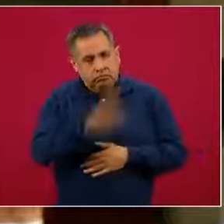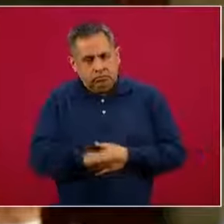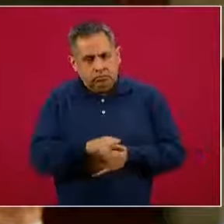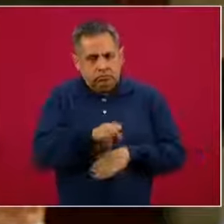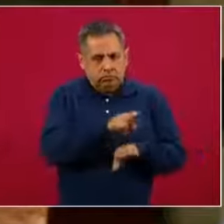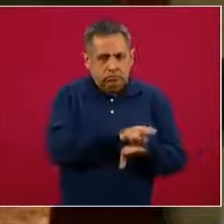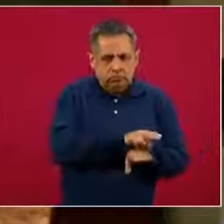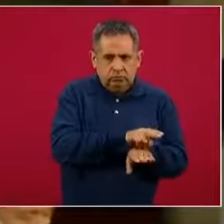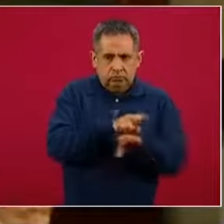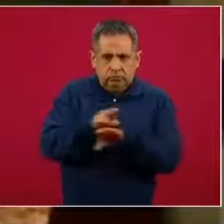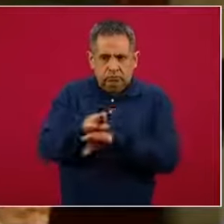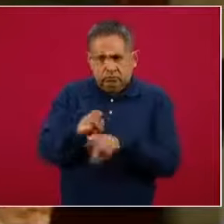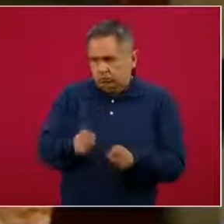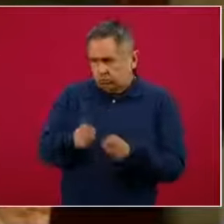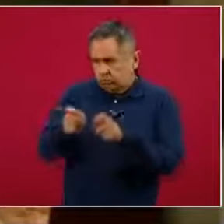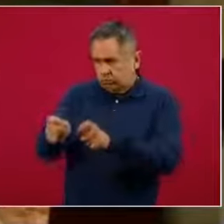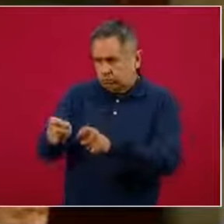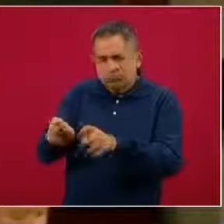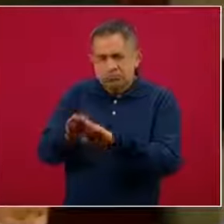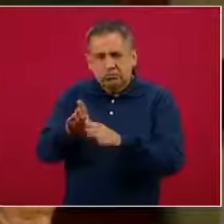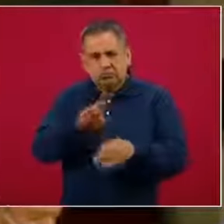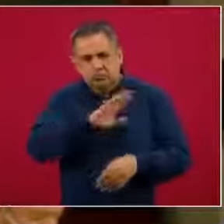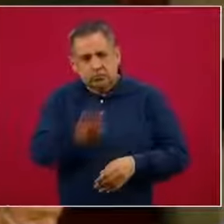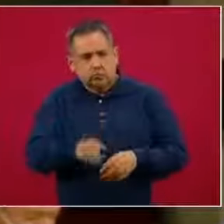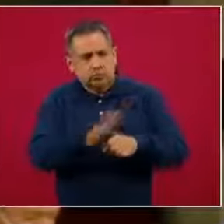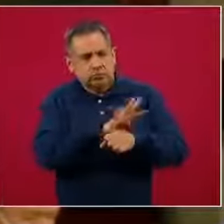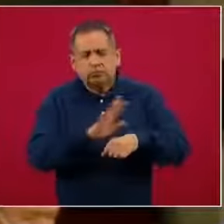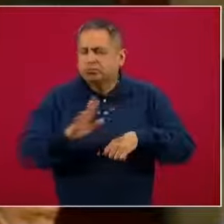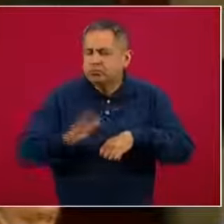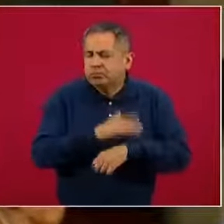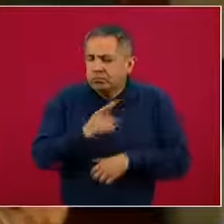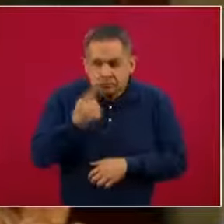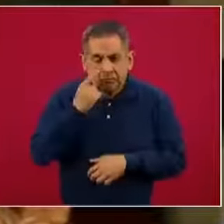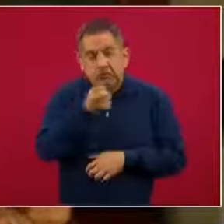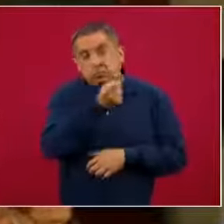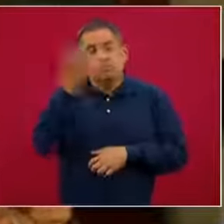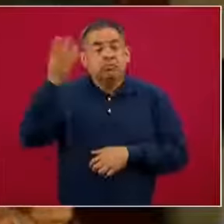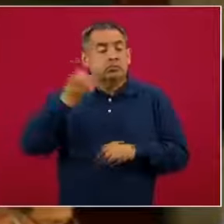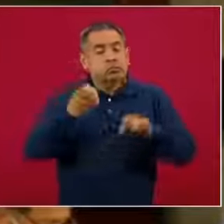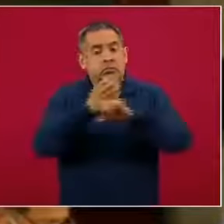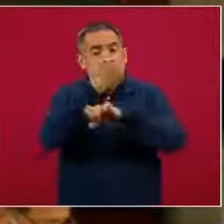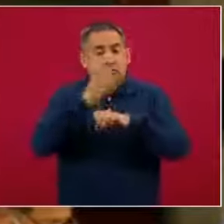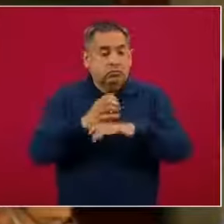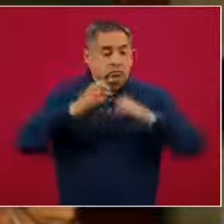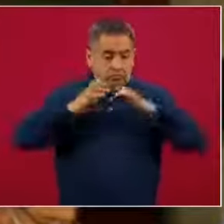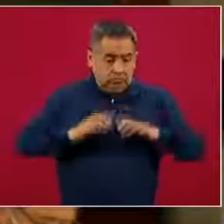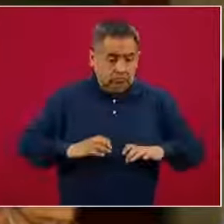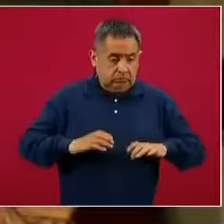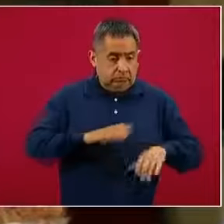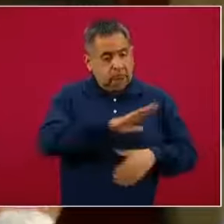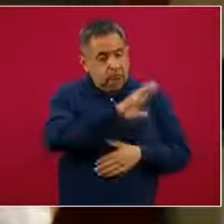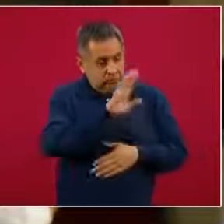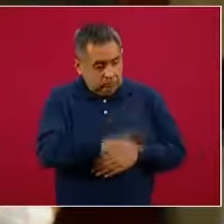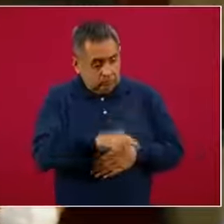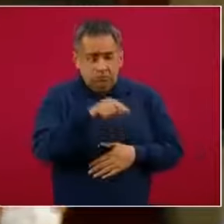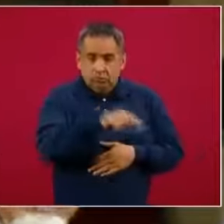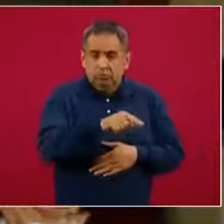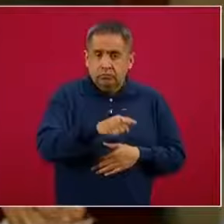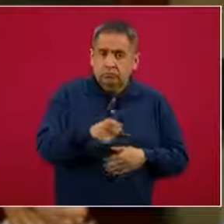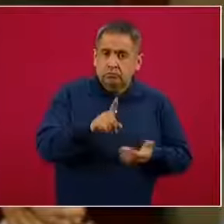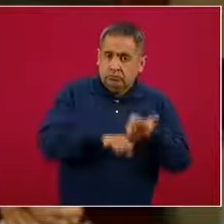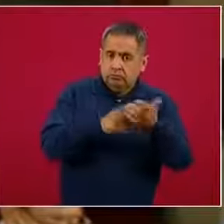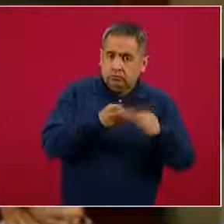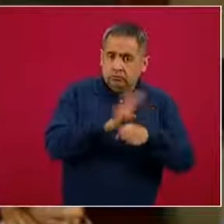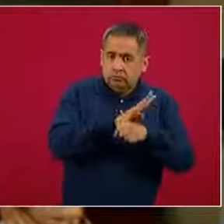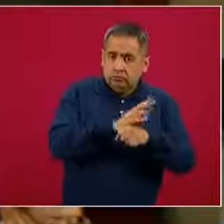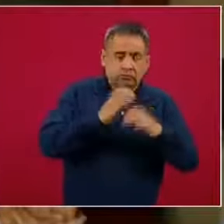por COVID. Se lo digo porque en algunos estados están entregando los cuerpos de personas que fallecieron por